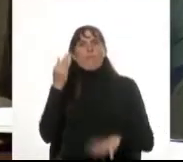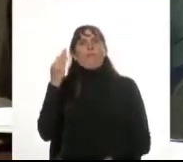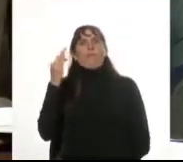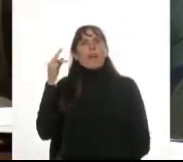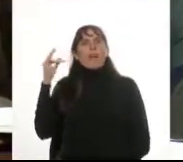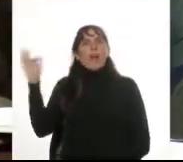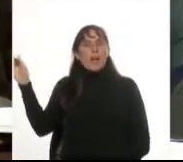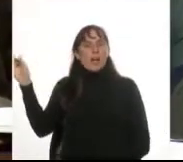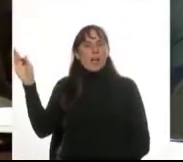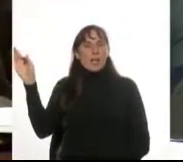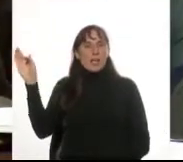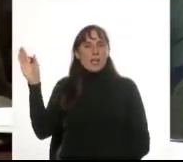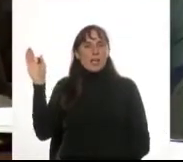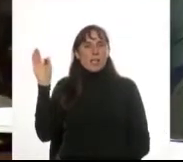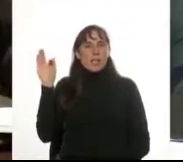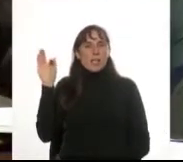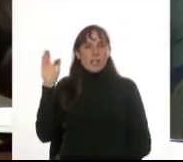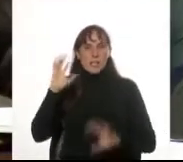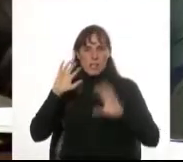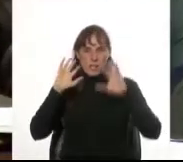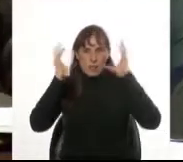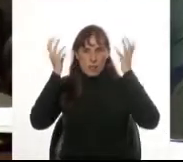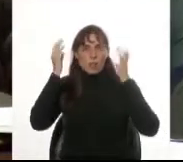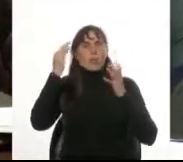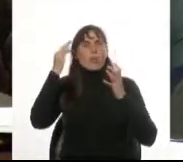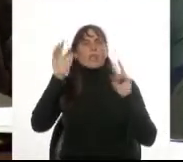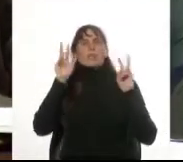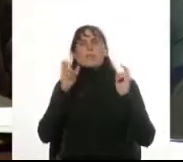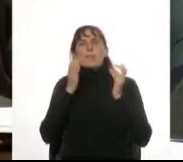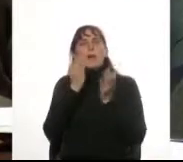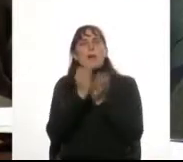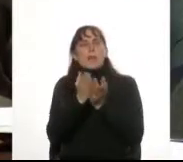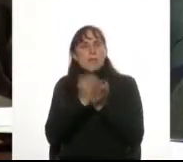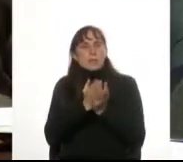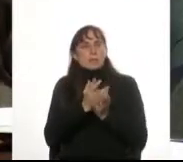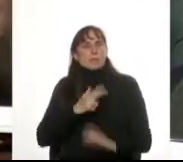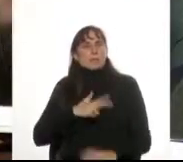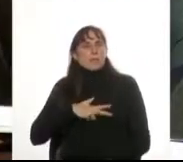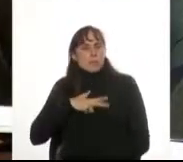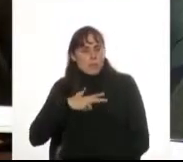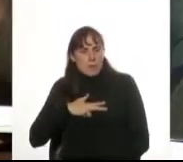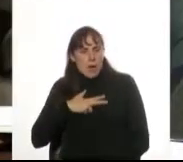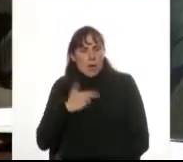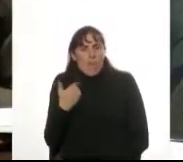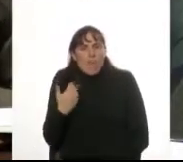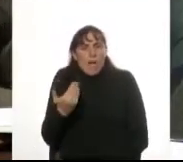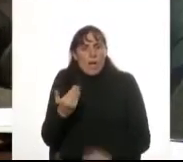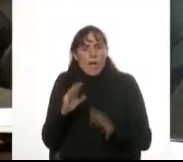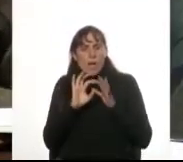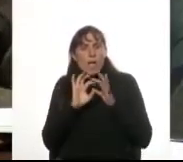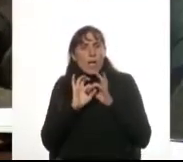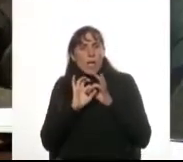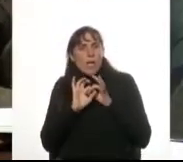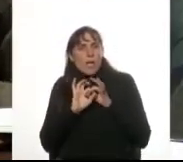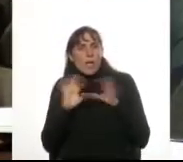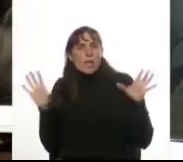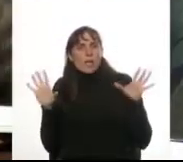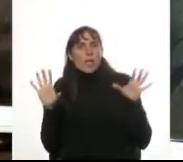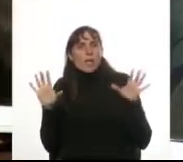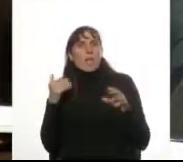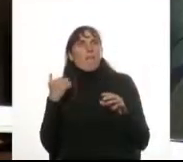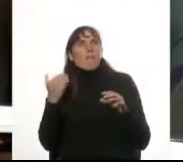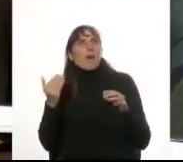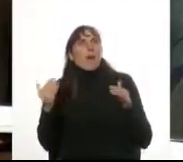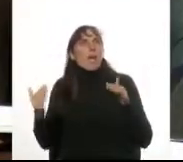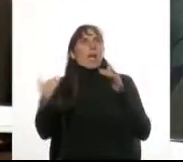Francesa levantó los derechos humanos, el valor de la libertad, el valor